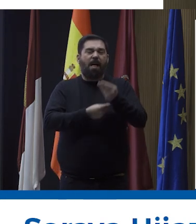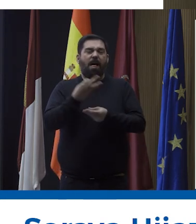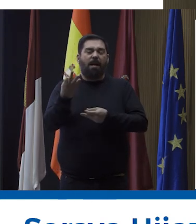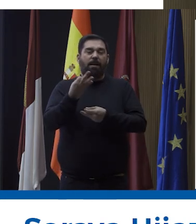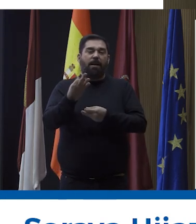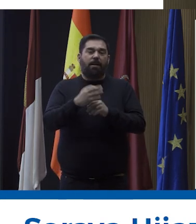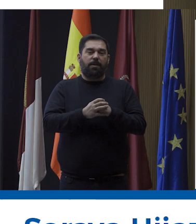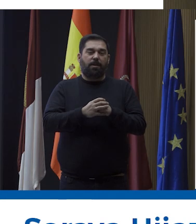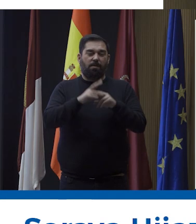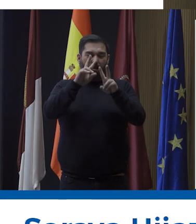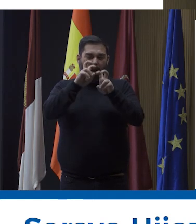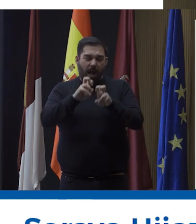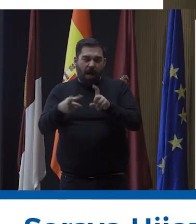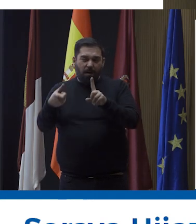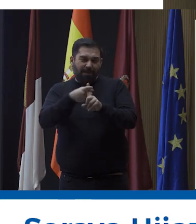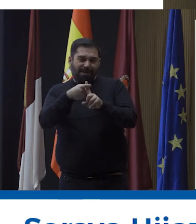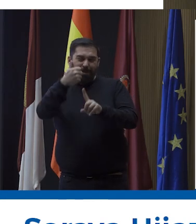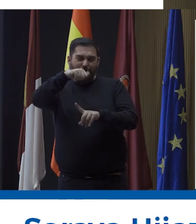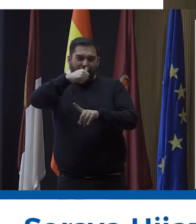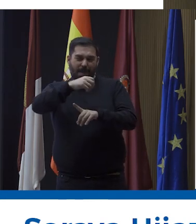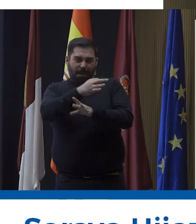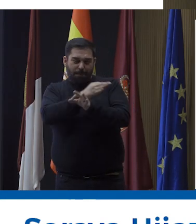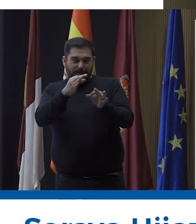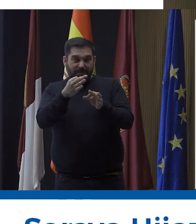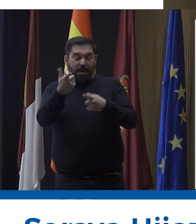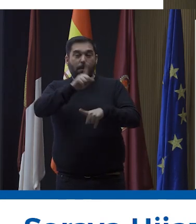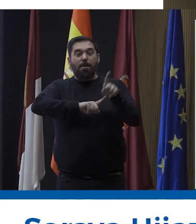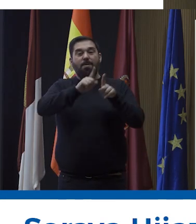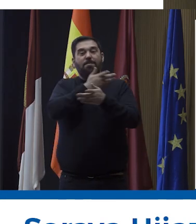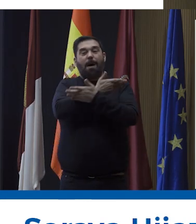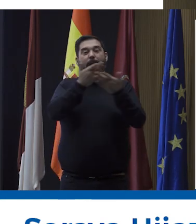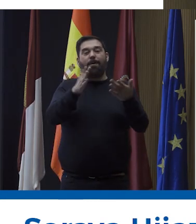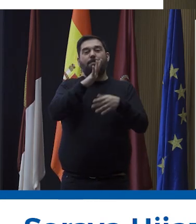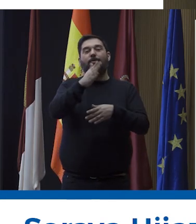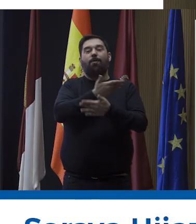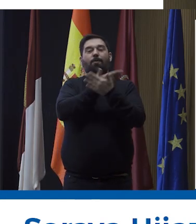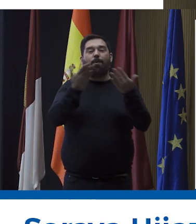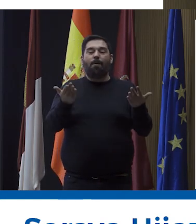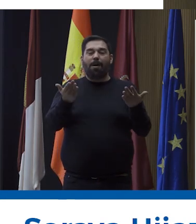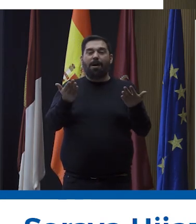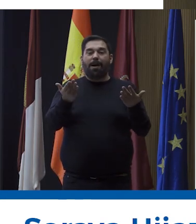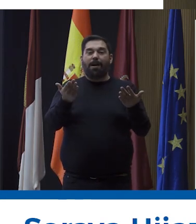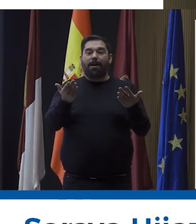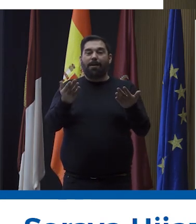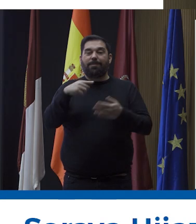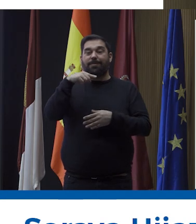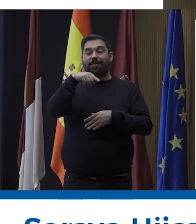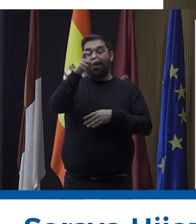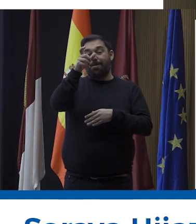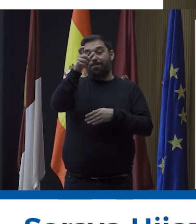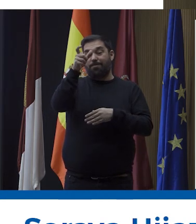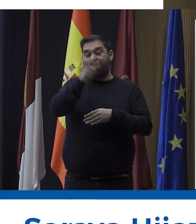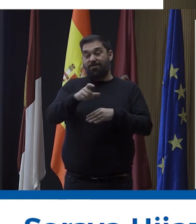buen diagnóstico, ¿no? Una buena valoración. ¿Cuál es el problema? ¿Cuáles son las causas que están provocando que este paciente tenga